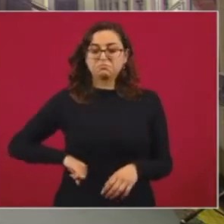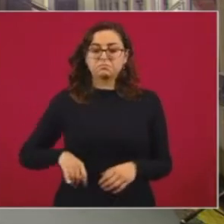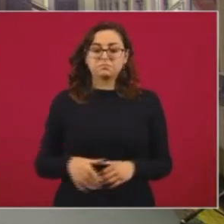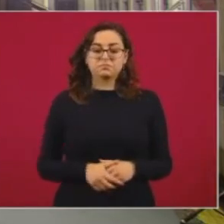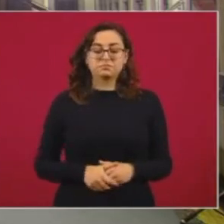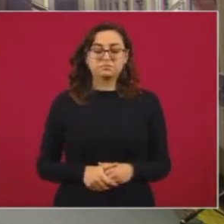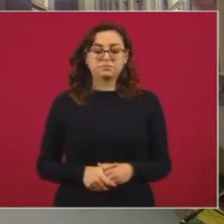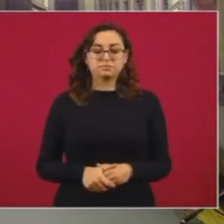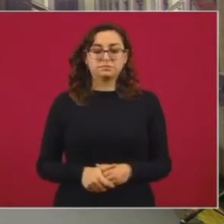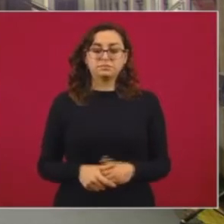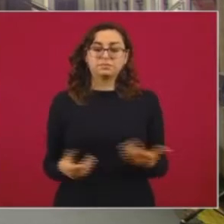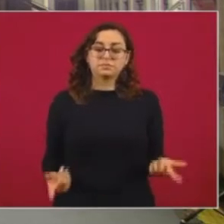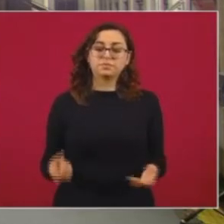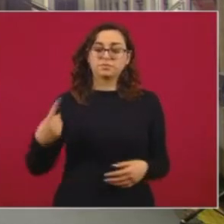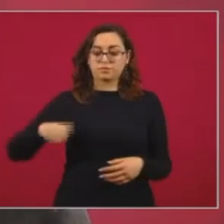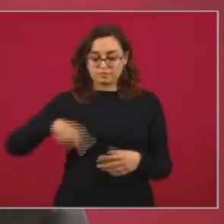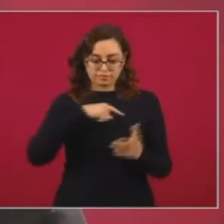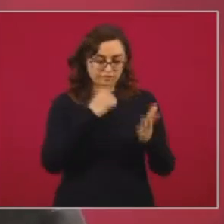Quienes estudiamos salud pública,